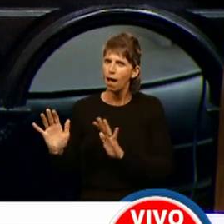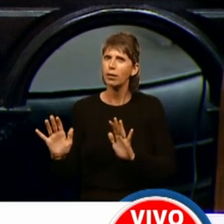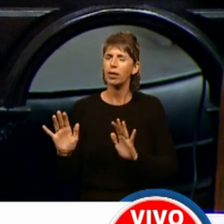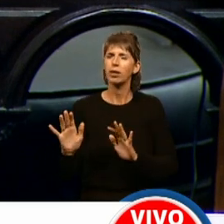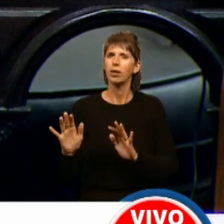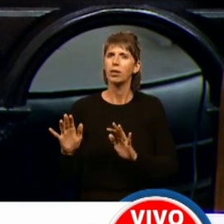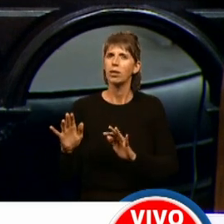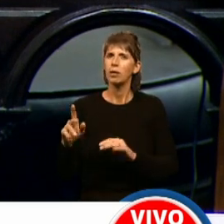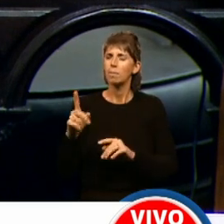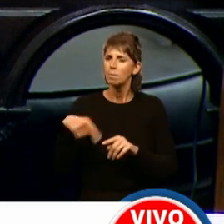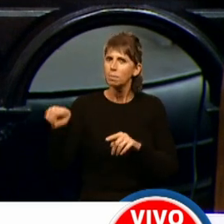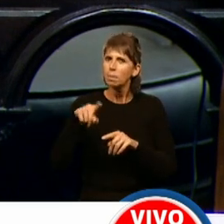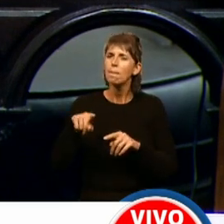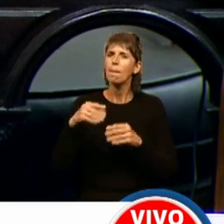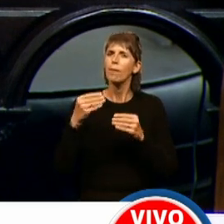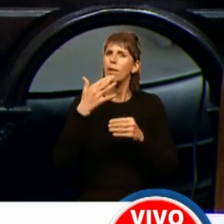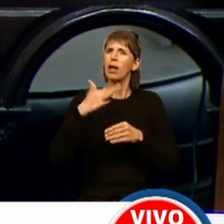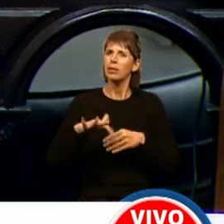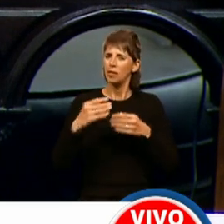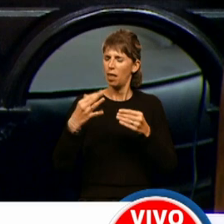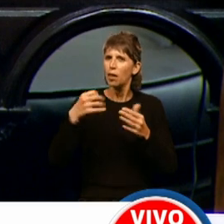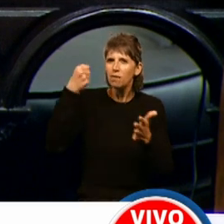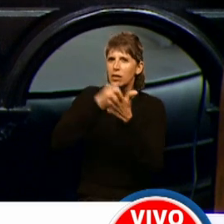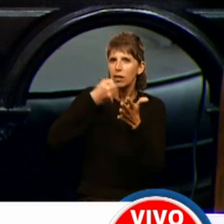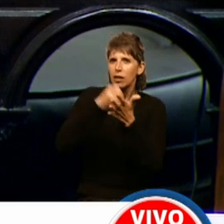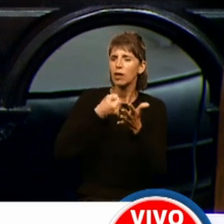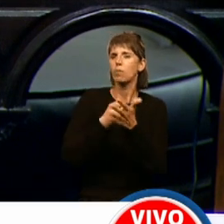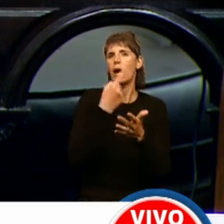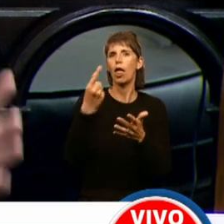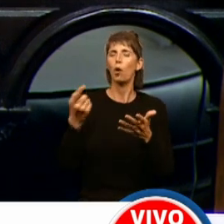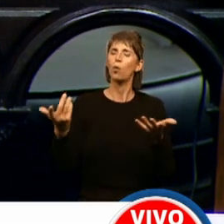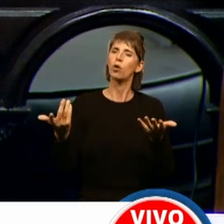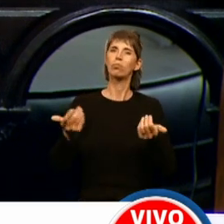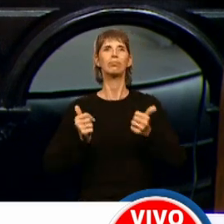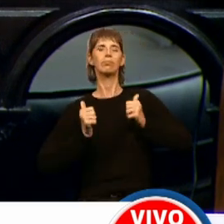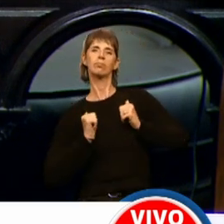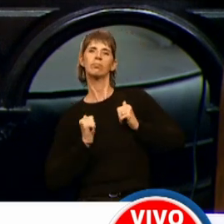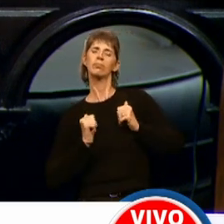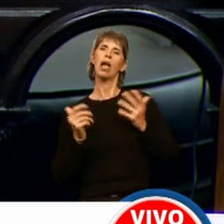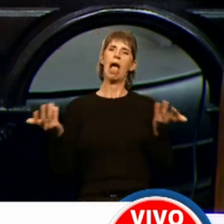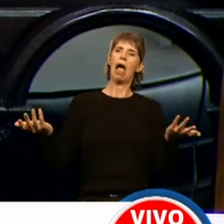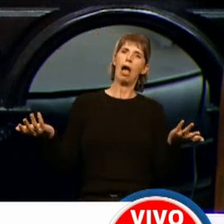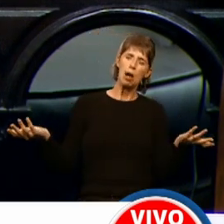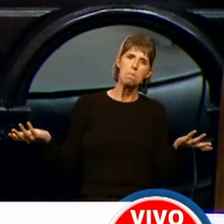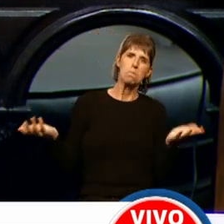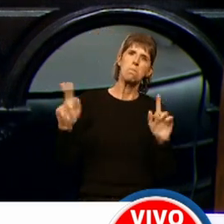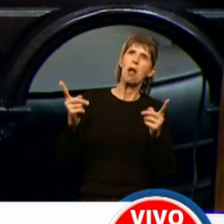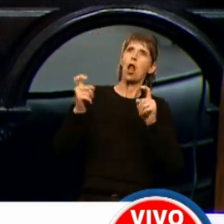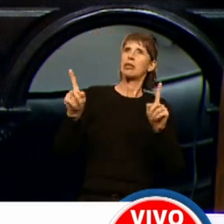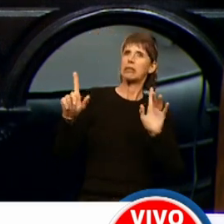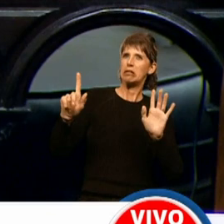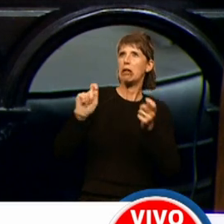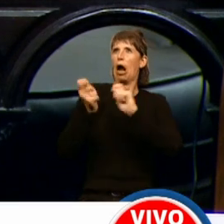en el convencimiento que no podemos quedarnos cómodos diciendo esto no lo están gritando a gritos la sociedad